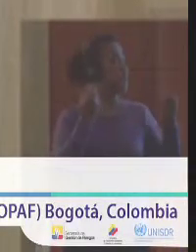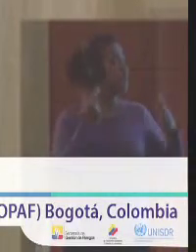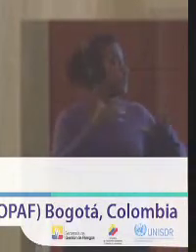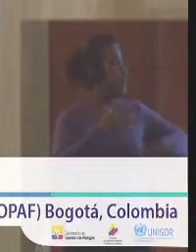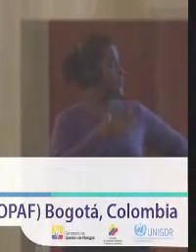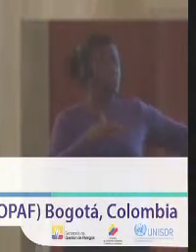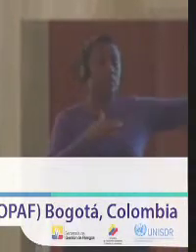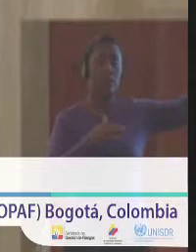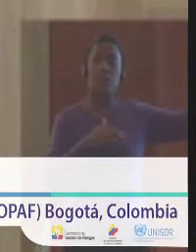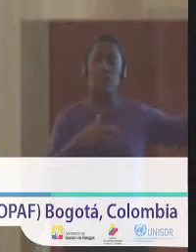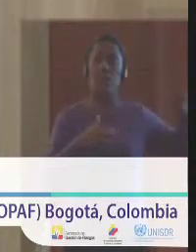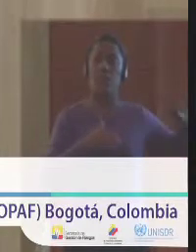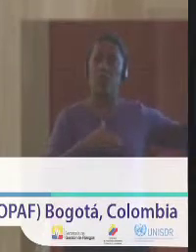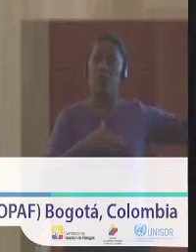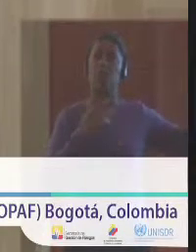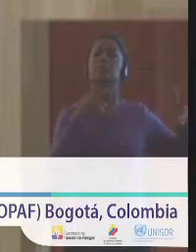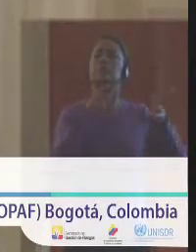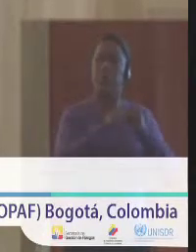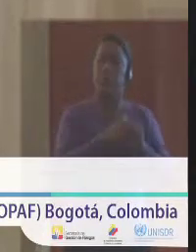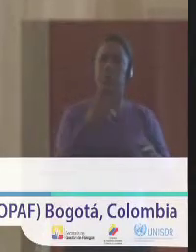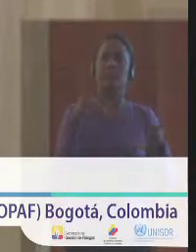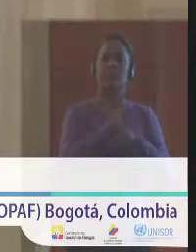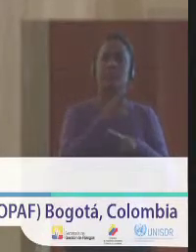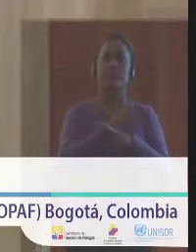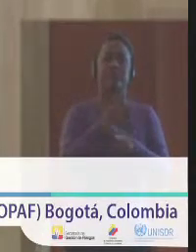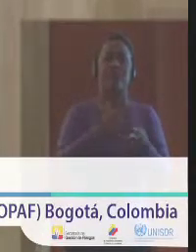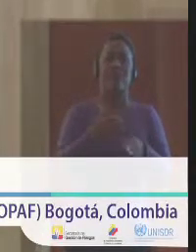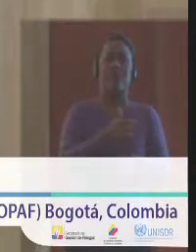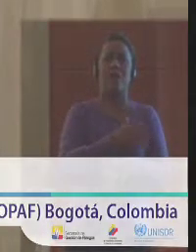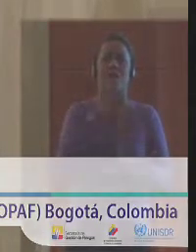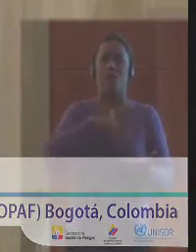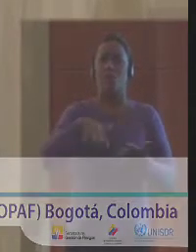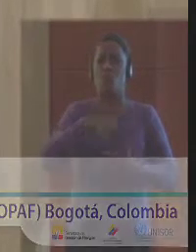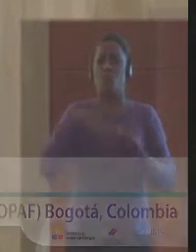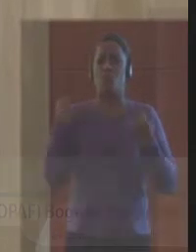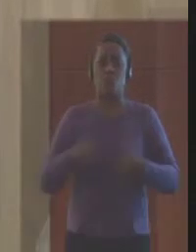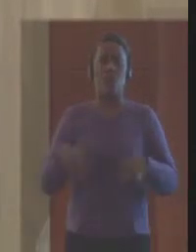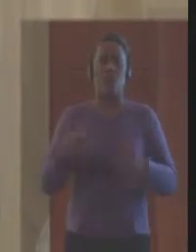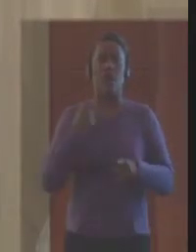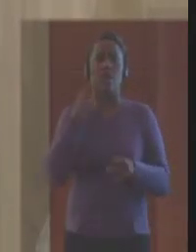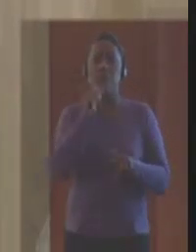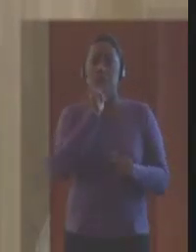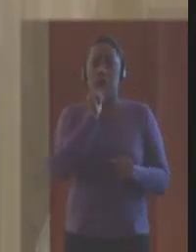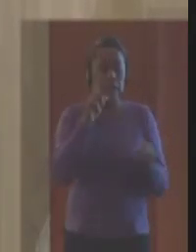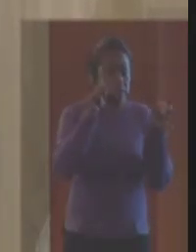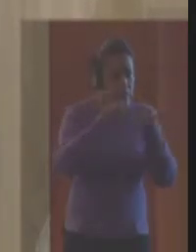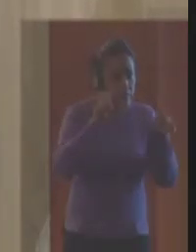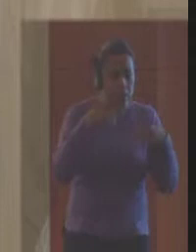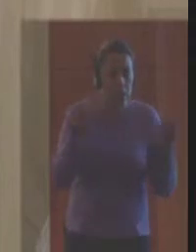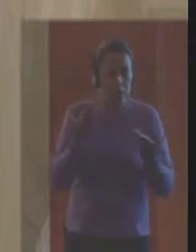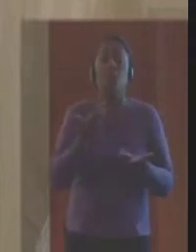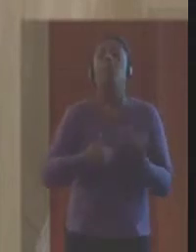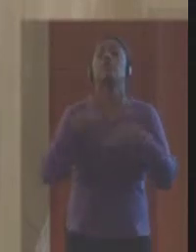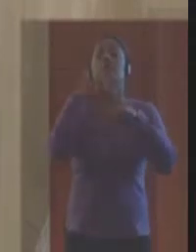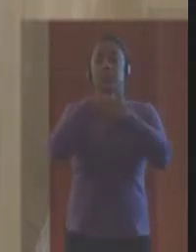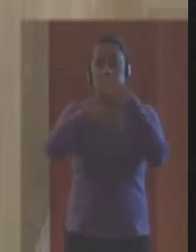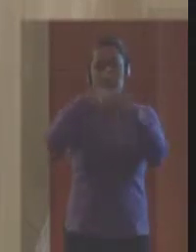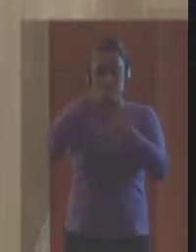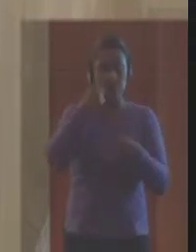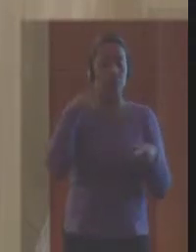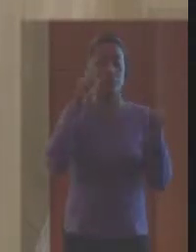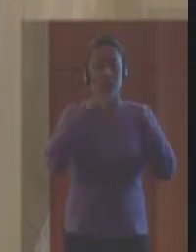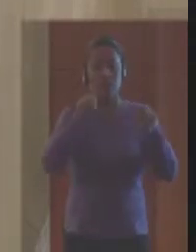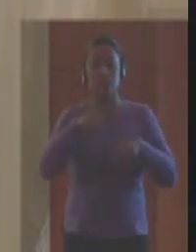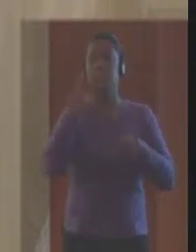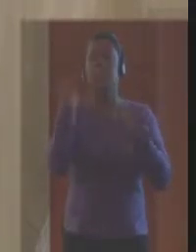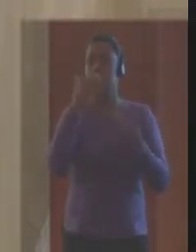las zonas de amenaza. Zonas de amenaza que no habían sido identificadas antes, sino que fueron identificadas posterior. Entonces ya no tenemos que hablar